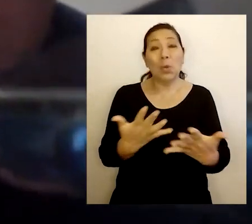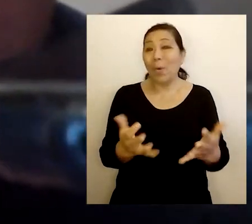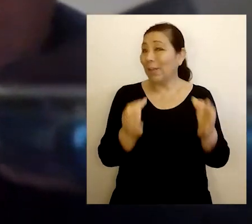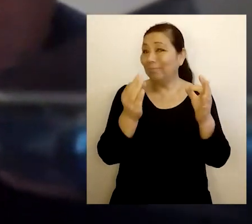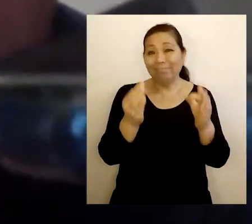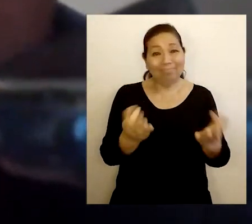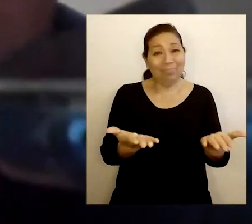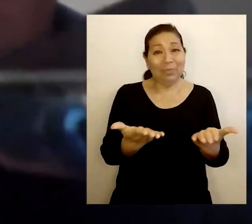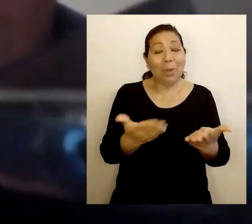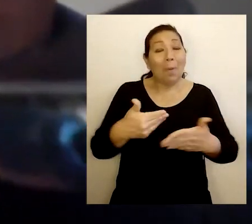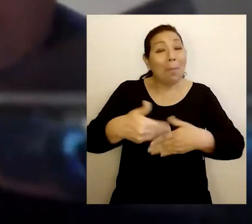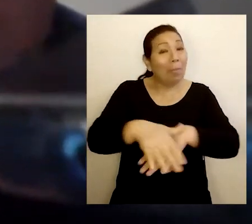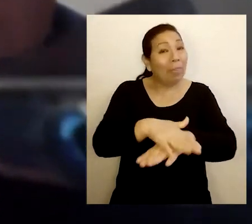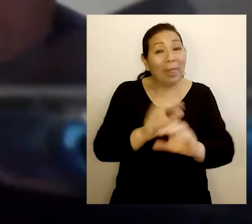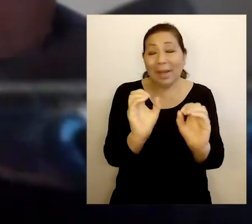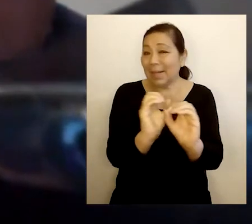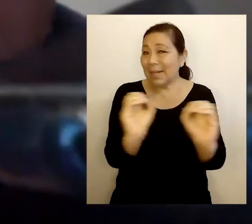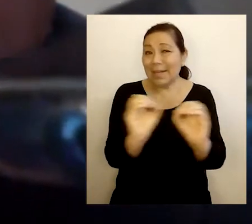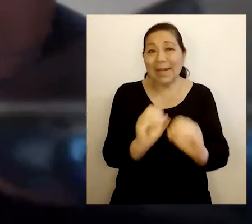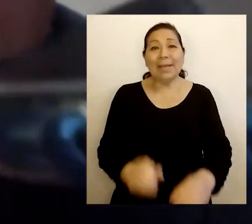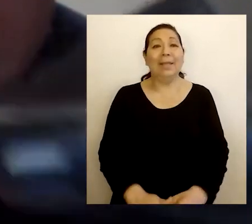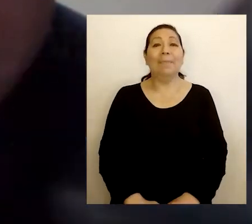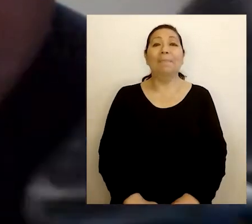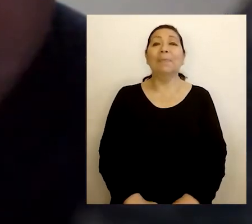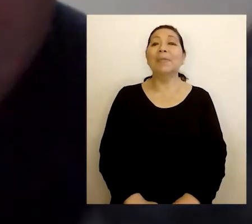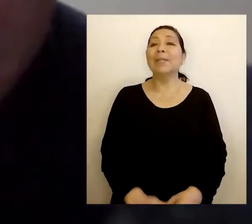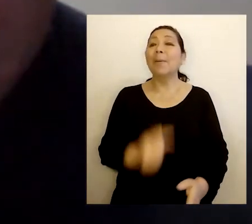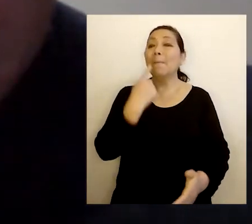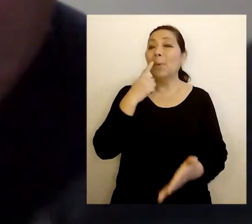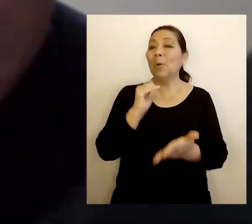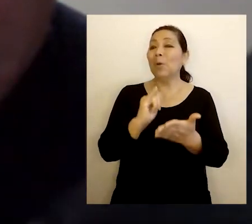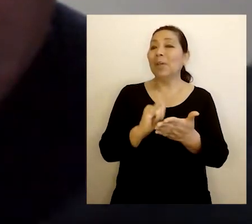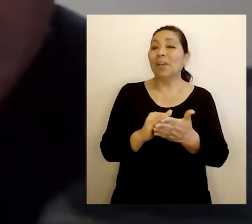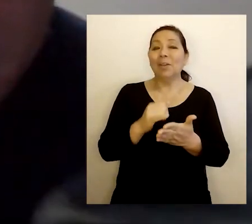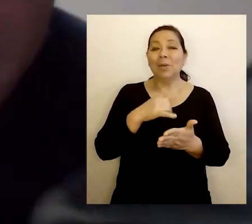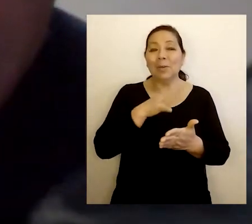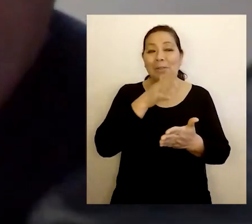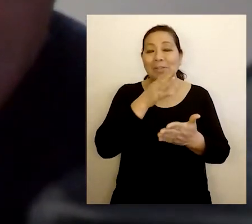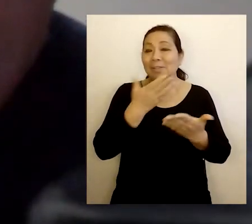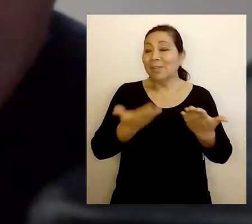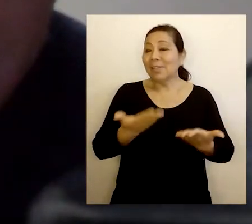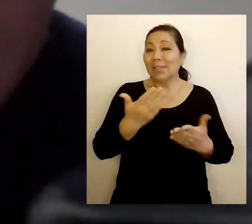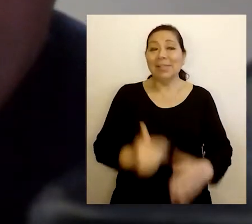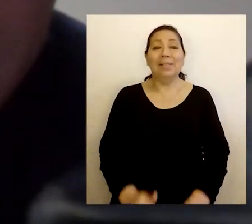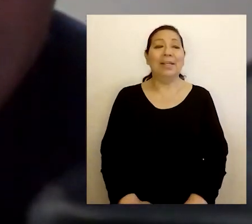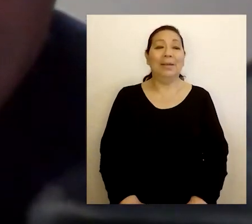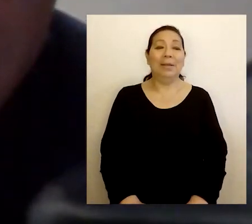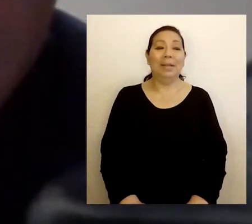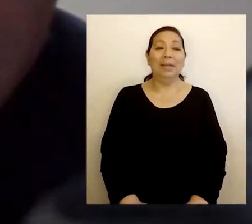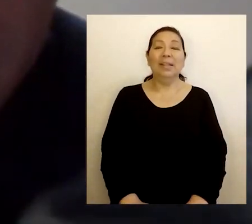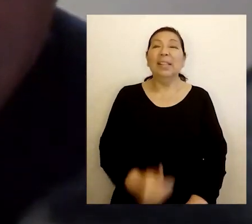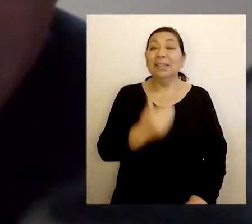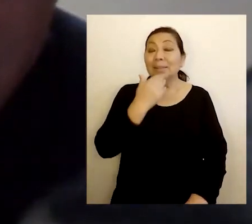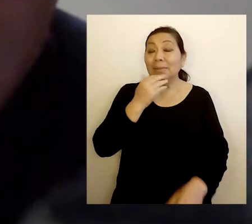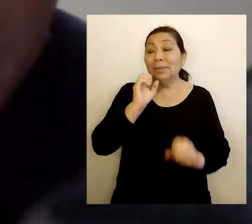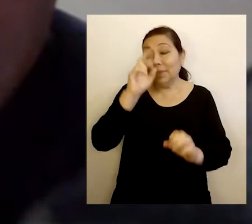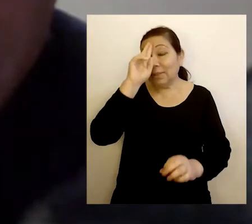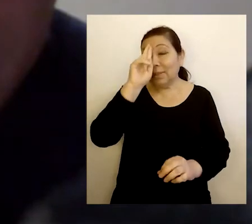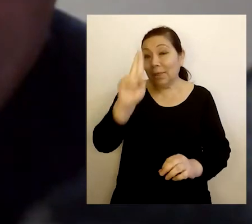realidad un debido proceso. Esta tutela procesal efectiva se ha